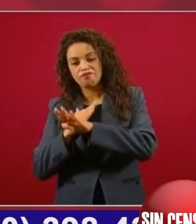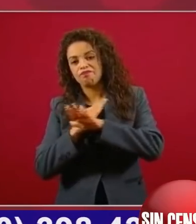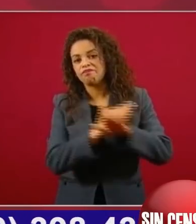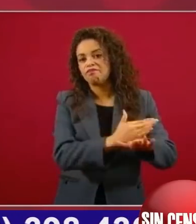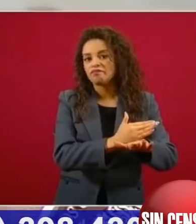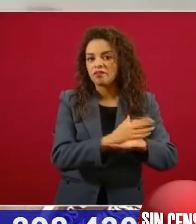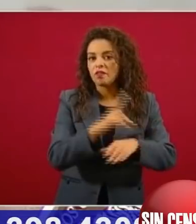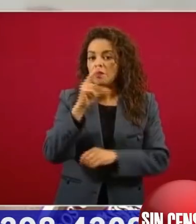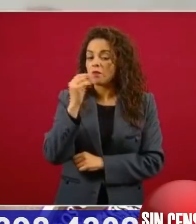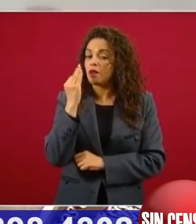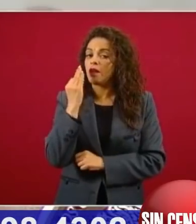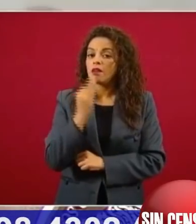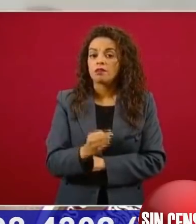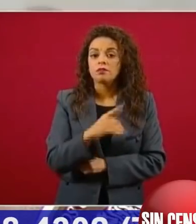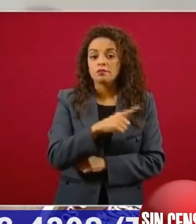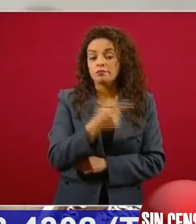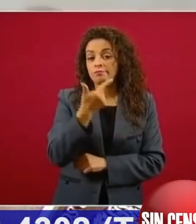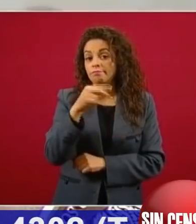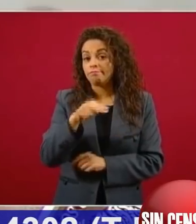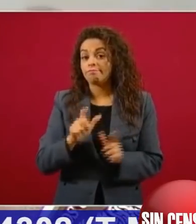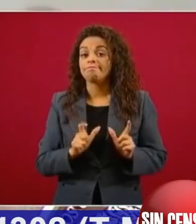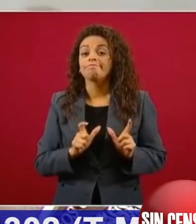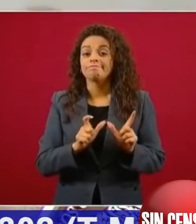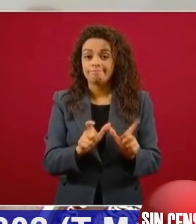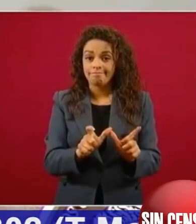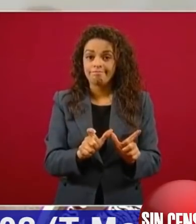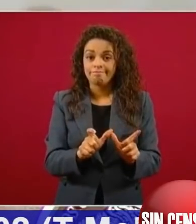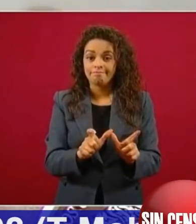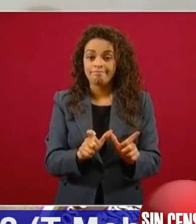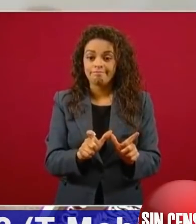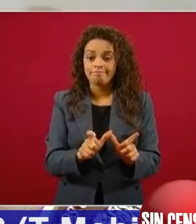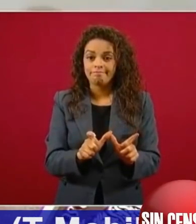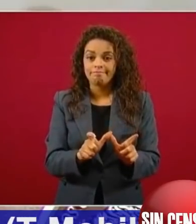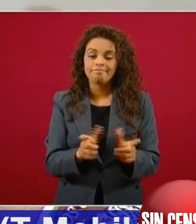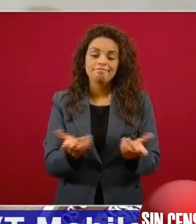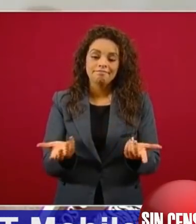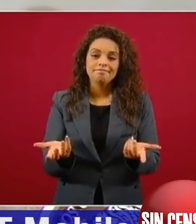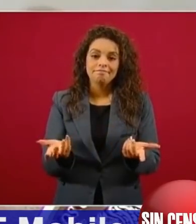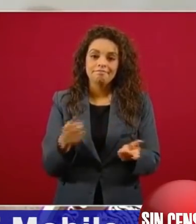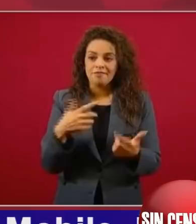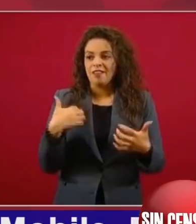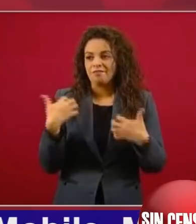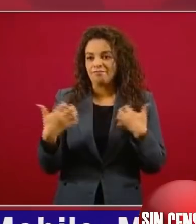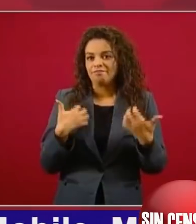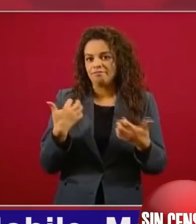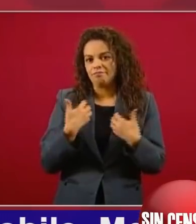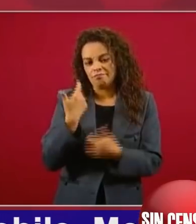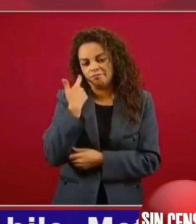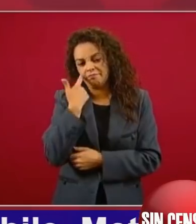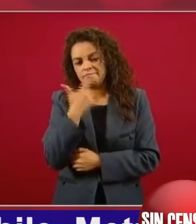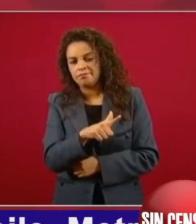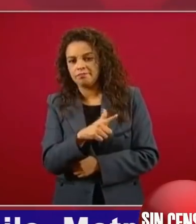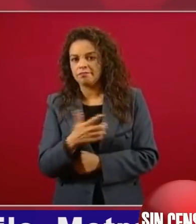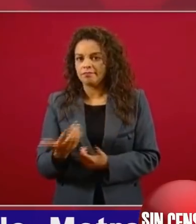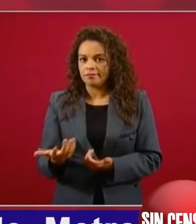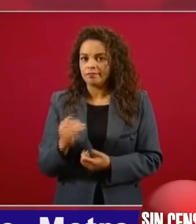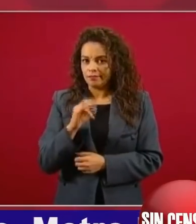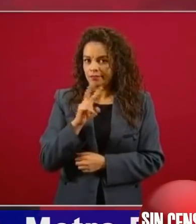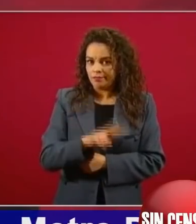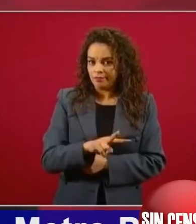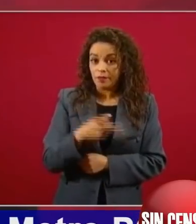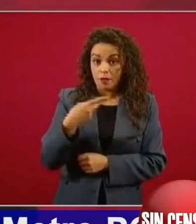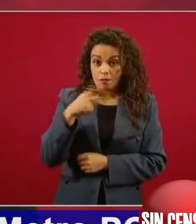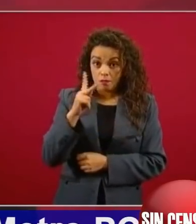porque pues es lógico que no les conviene la presencia de la Guardia, pero desde luego que no les vamos a